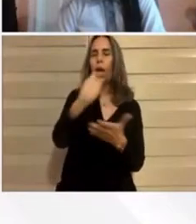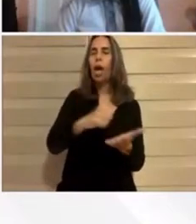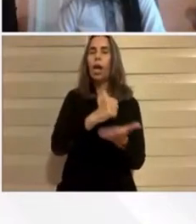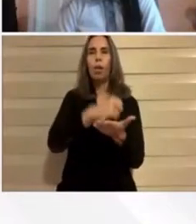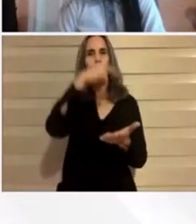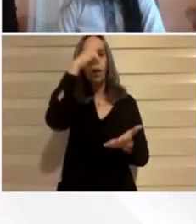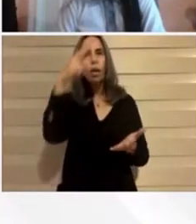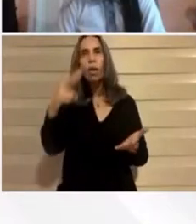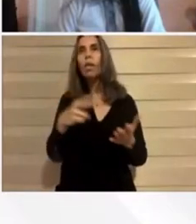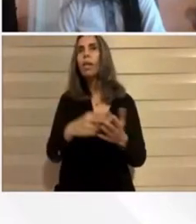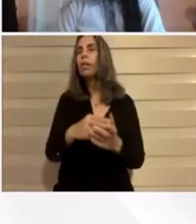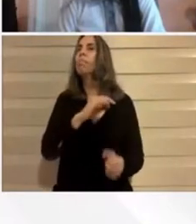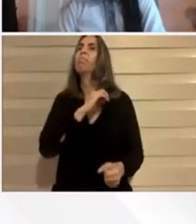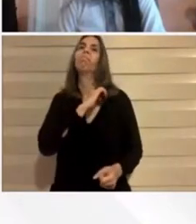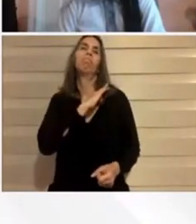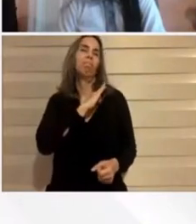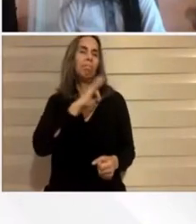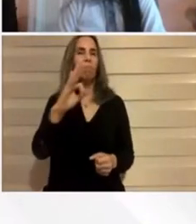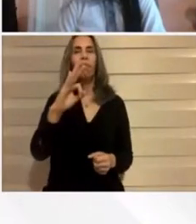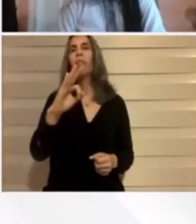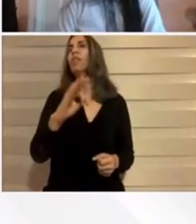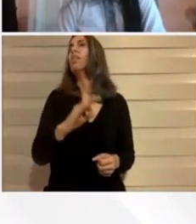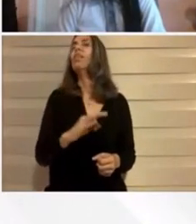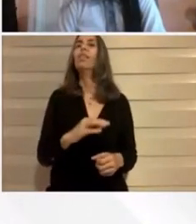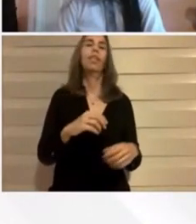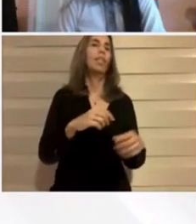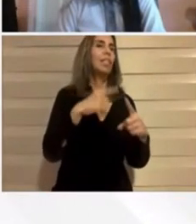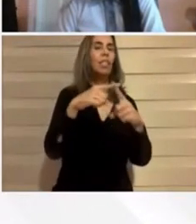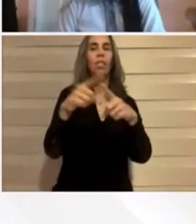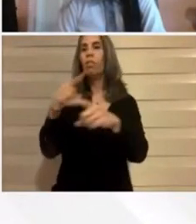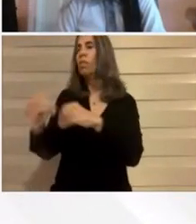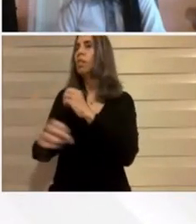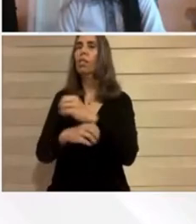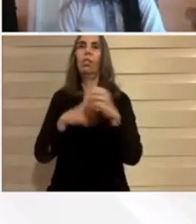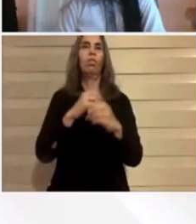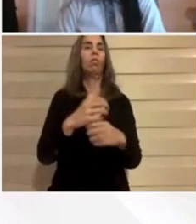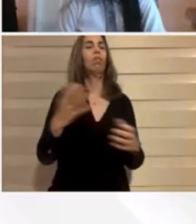de construirlo y somos capaces de compartirlo.